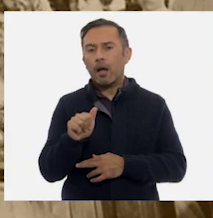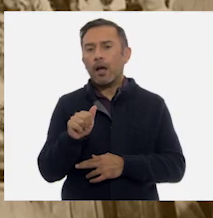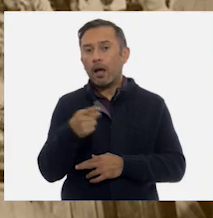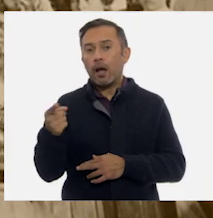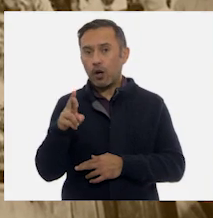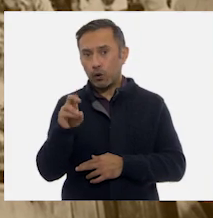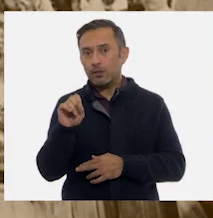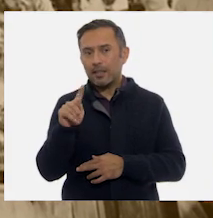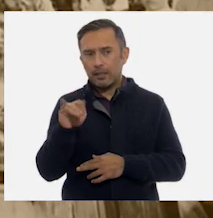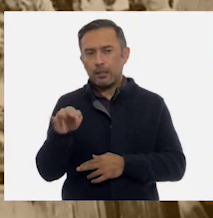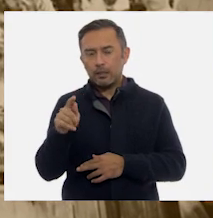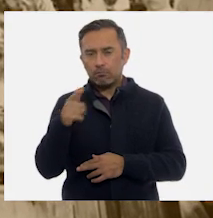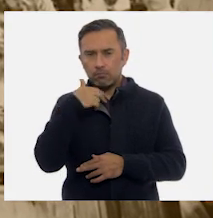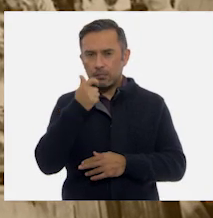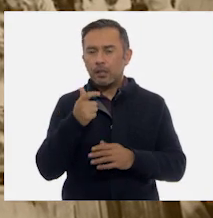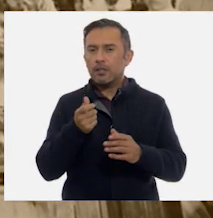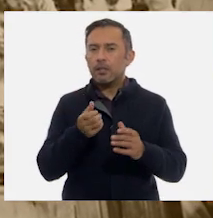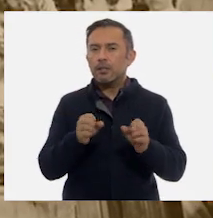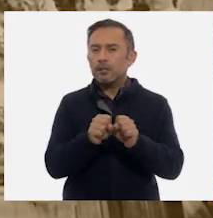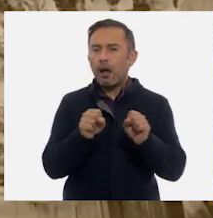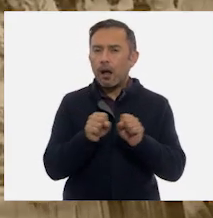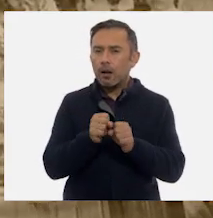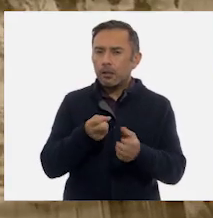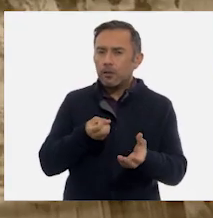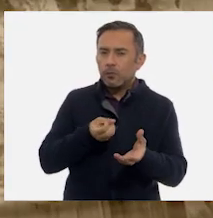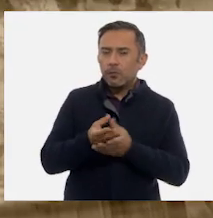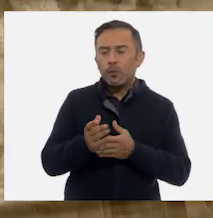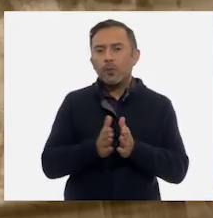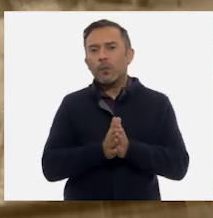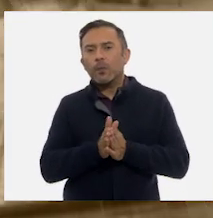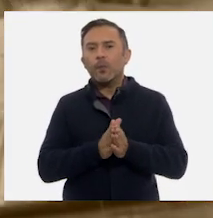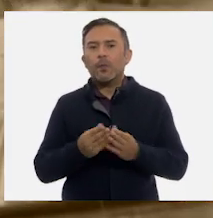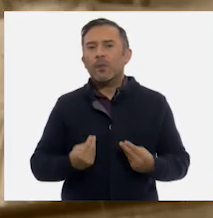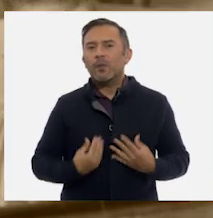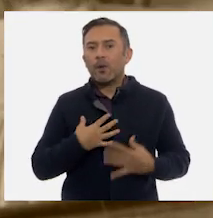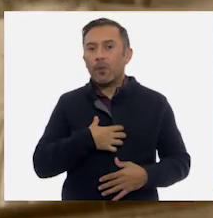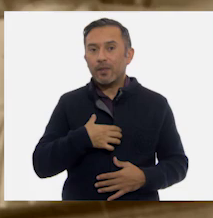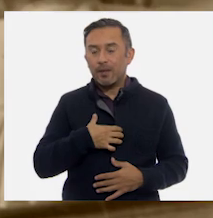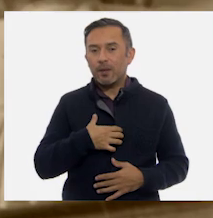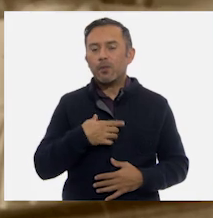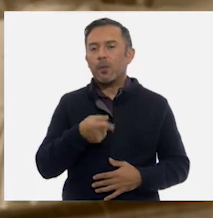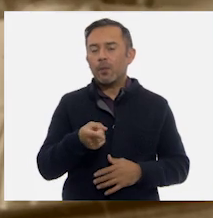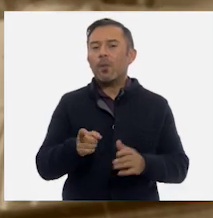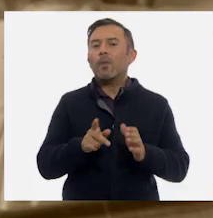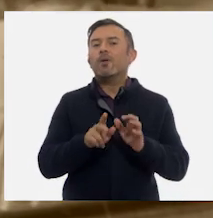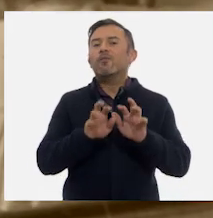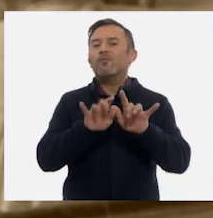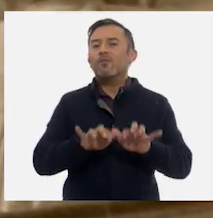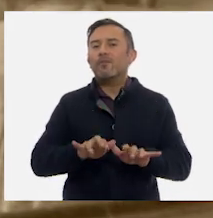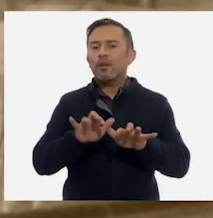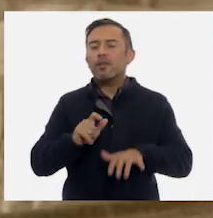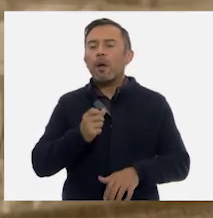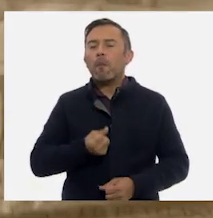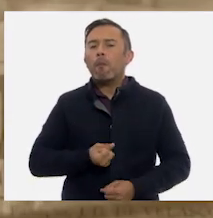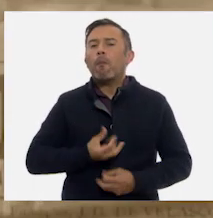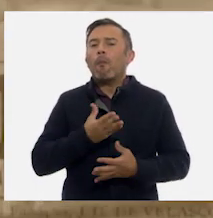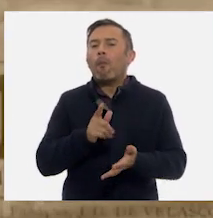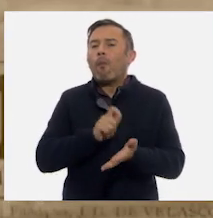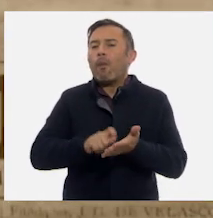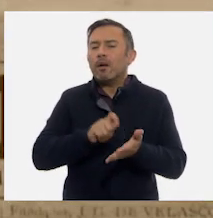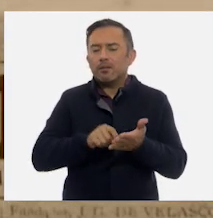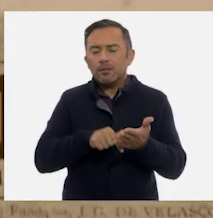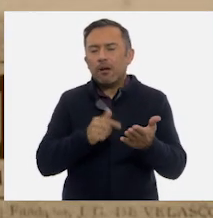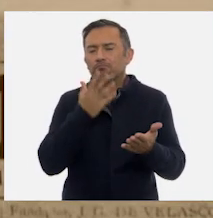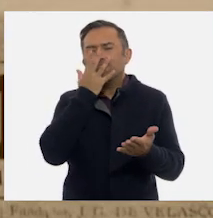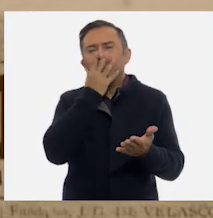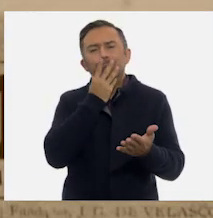Recién salida de las aulas, entusiasta y patriota, escritora de combate y poesía exquisita.